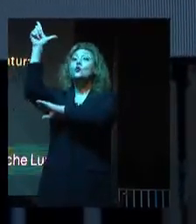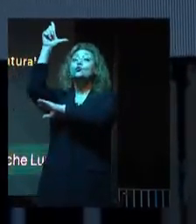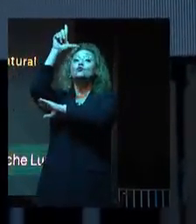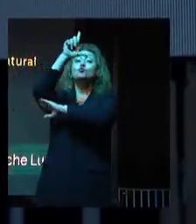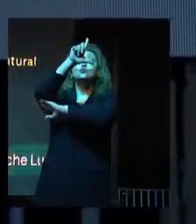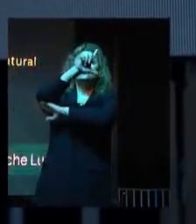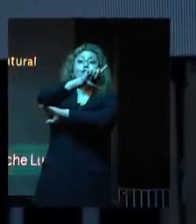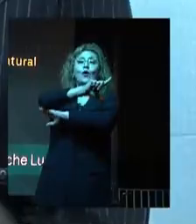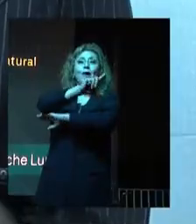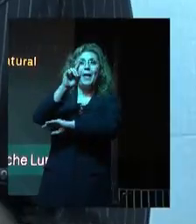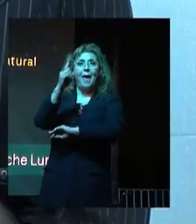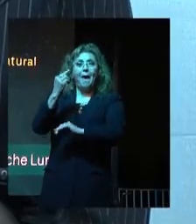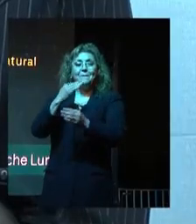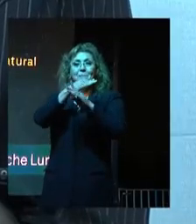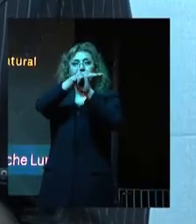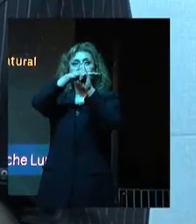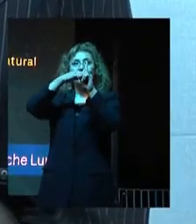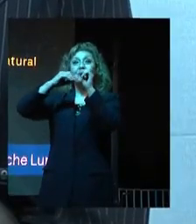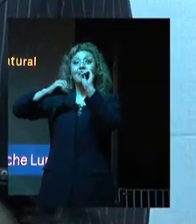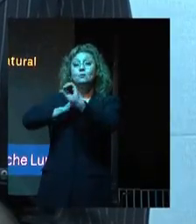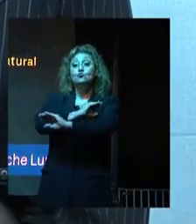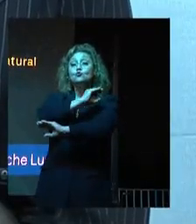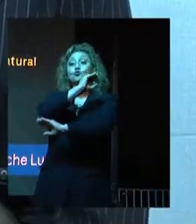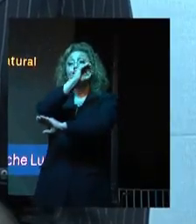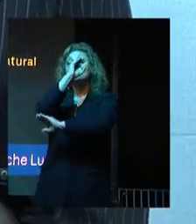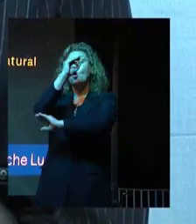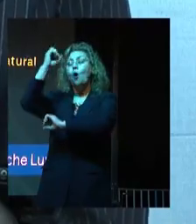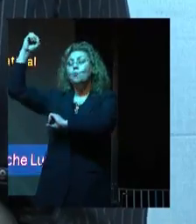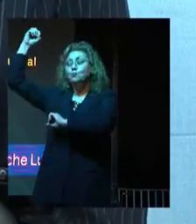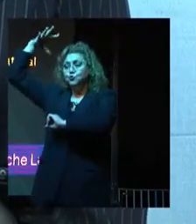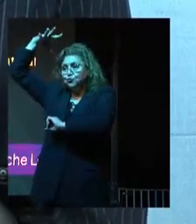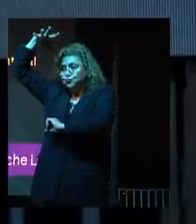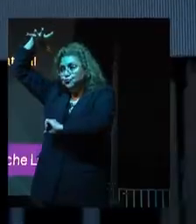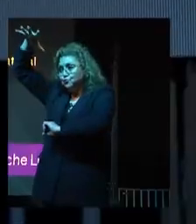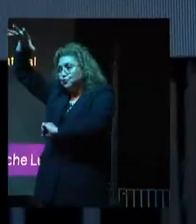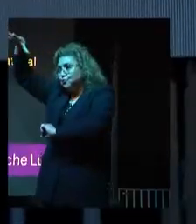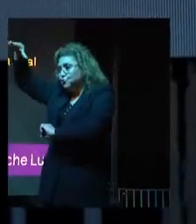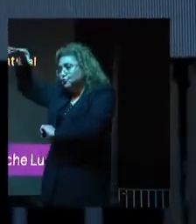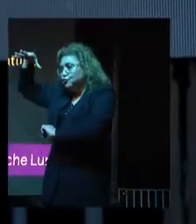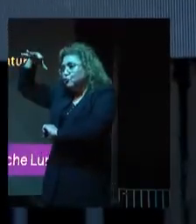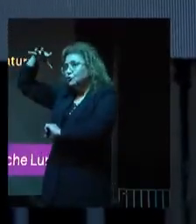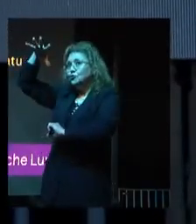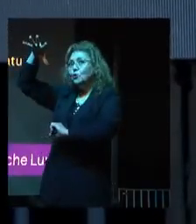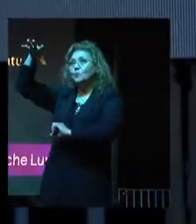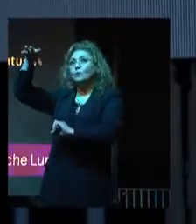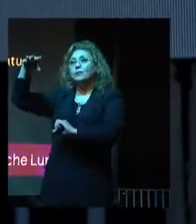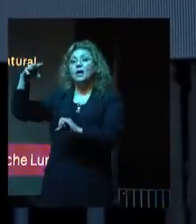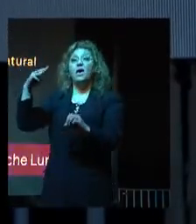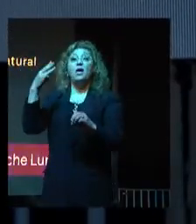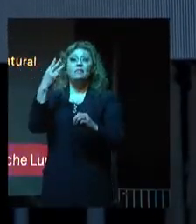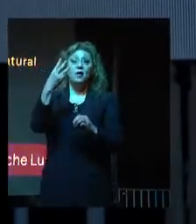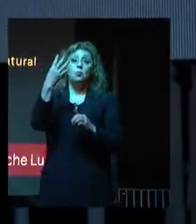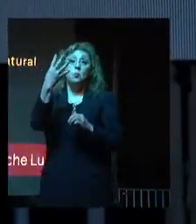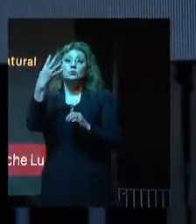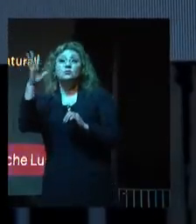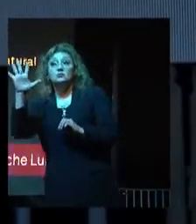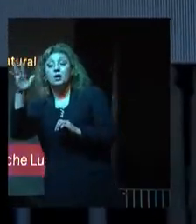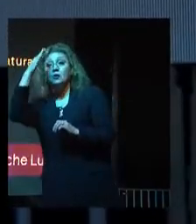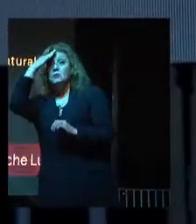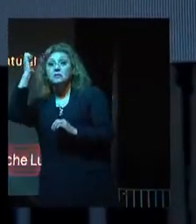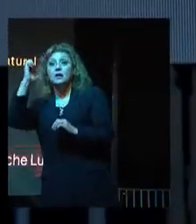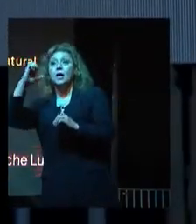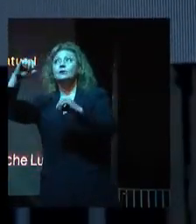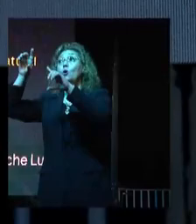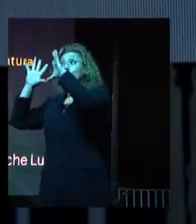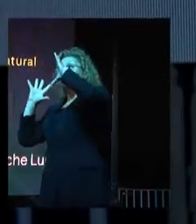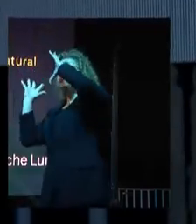mitad de la noche ilumina fantásticamente. Y bueno, y si uno se pasa tres, cuatro, cinco días de la luna llena, la luna